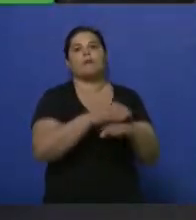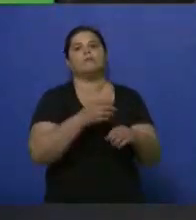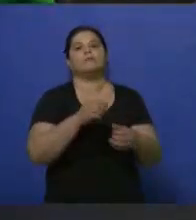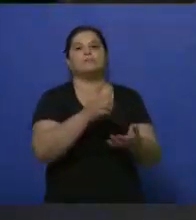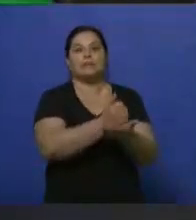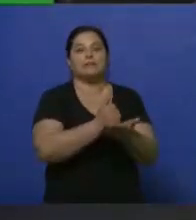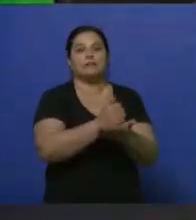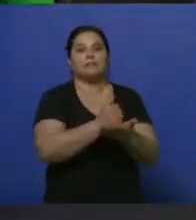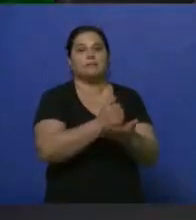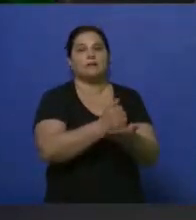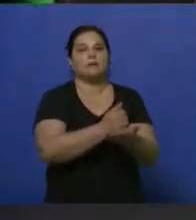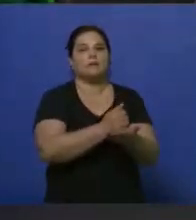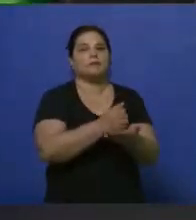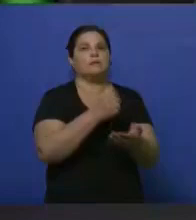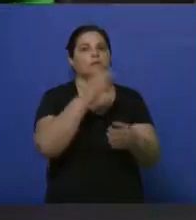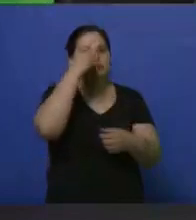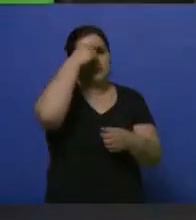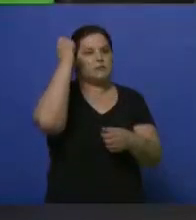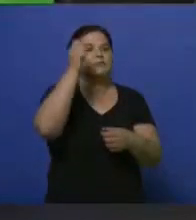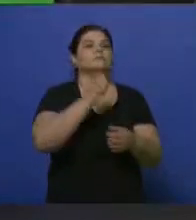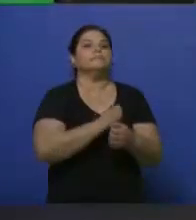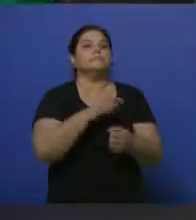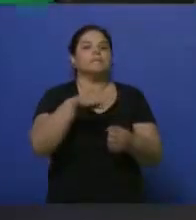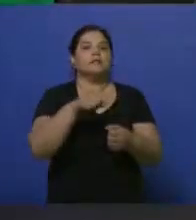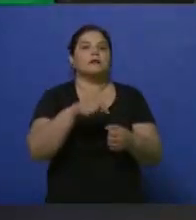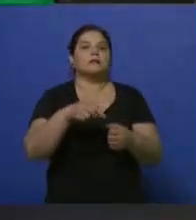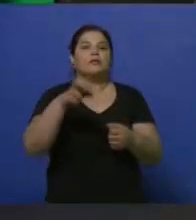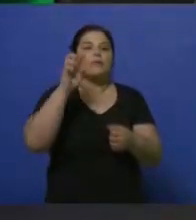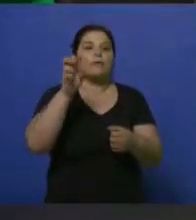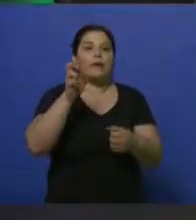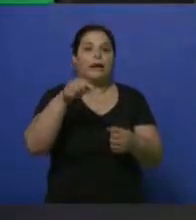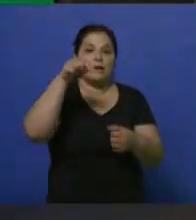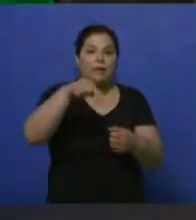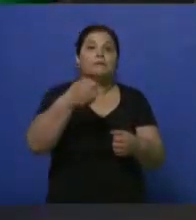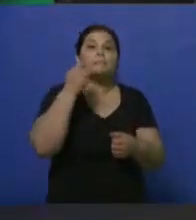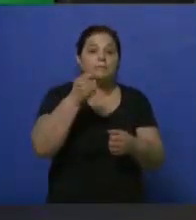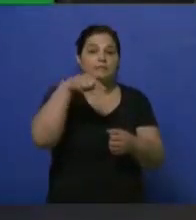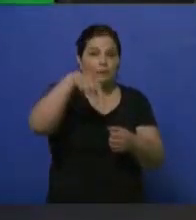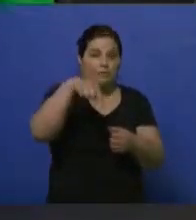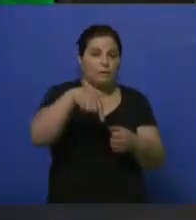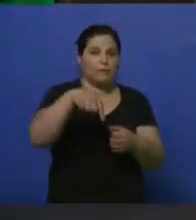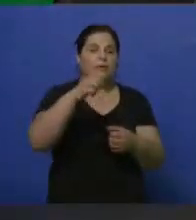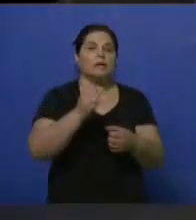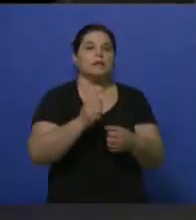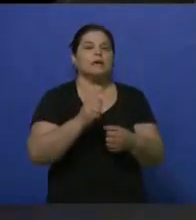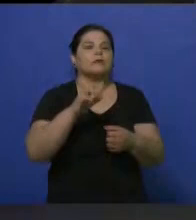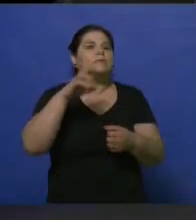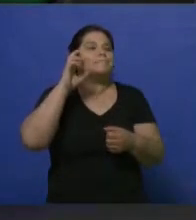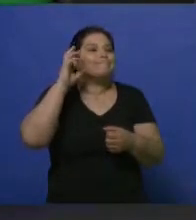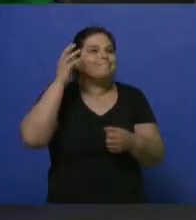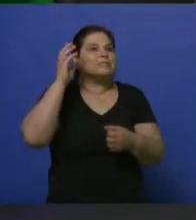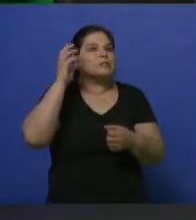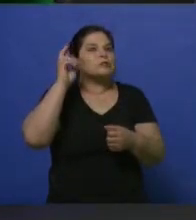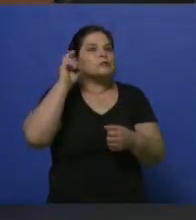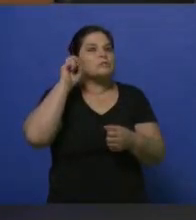mover la cotización del dólar. Porque esta cotización del dólar, así como está, me parece que empieza a hacer ruido en términos de los